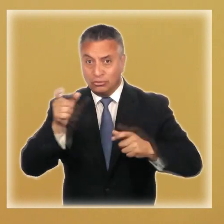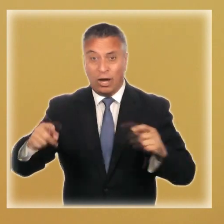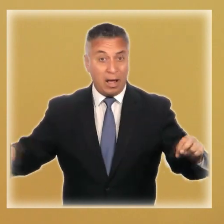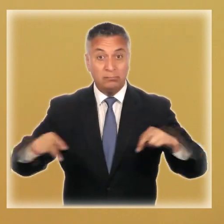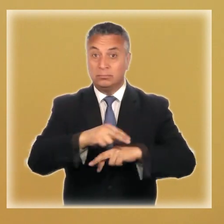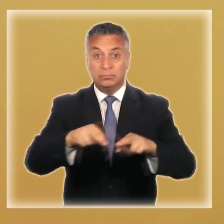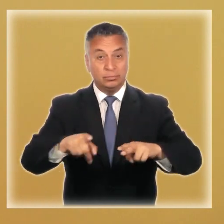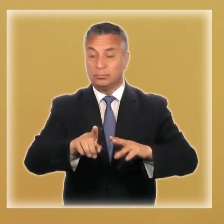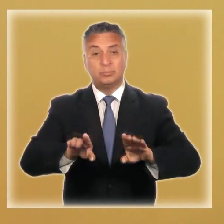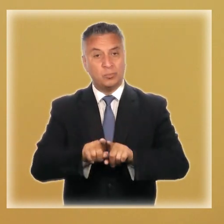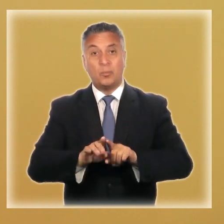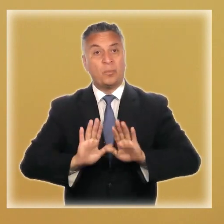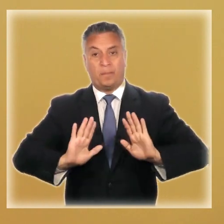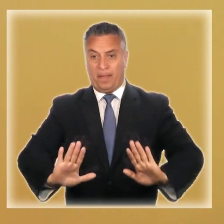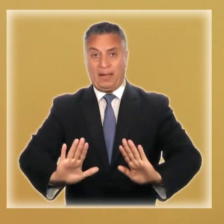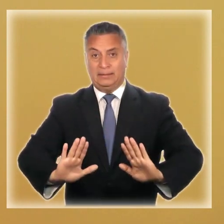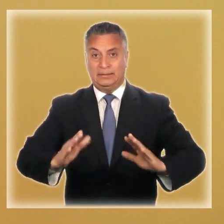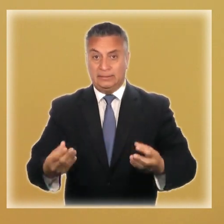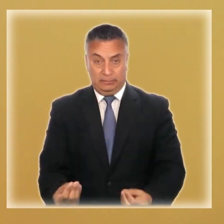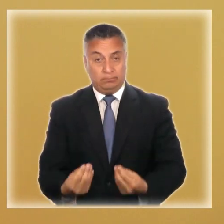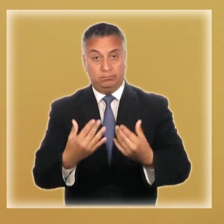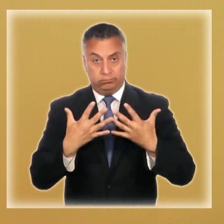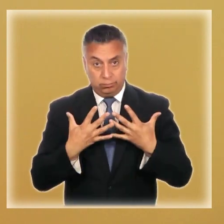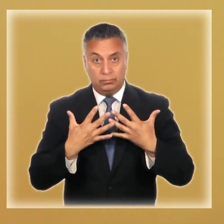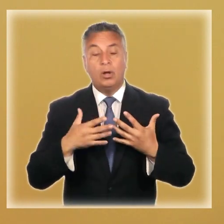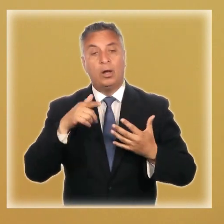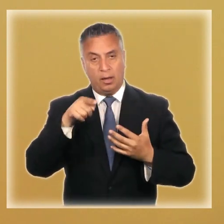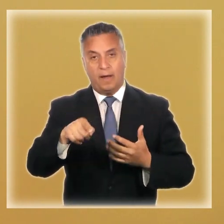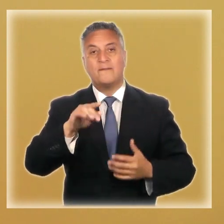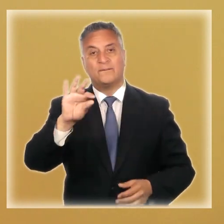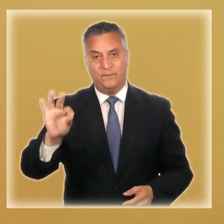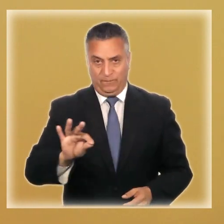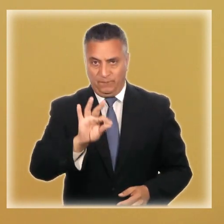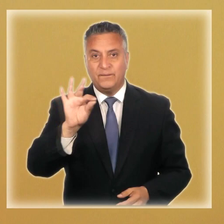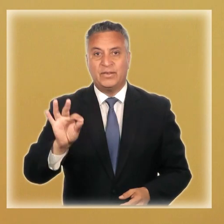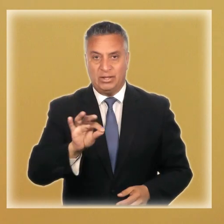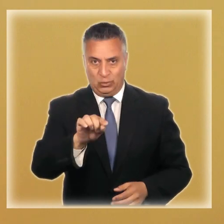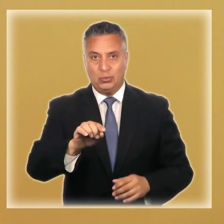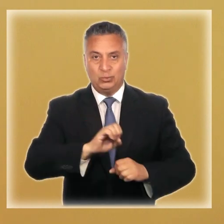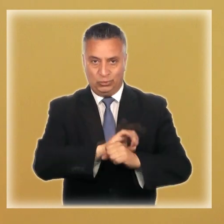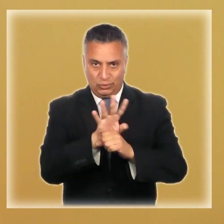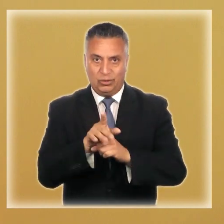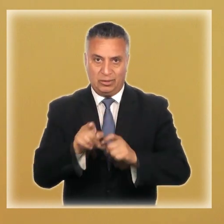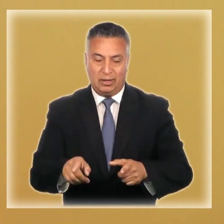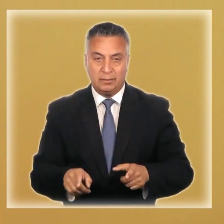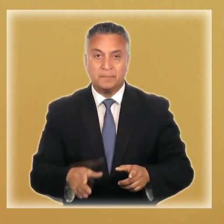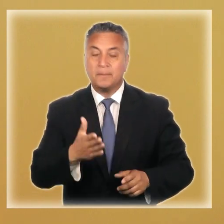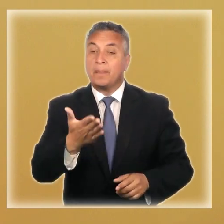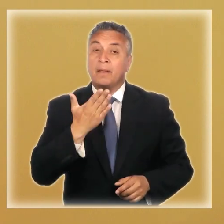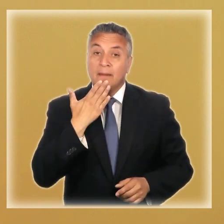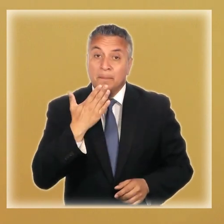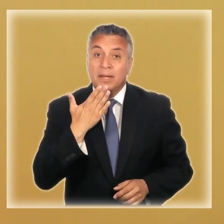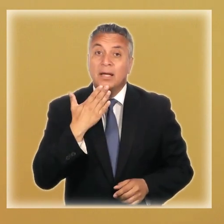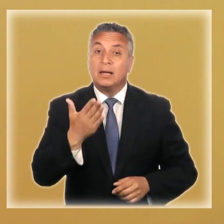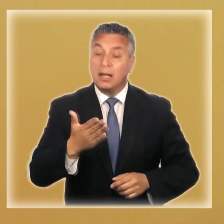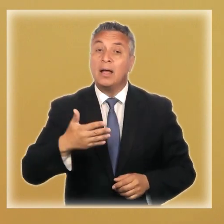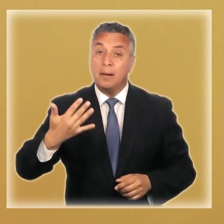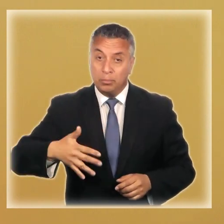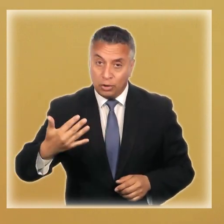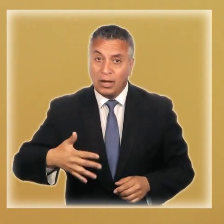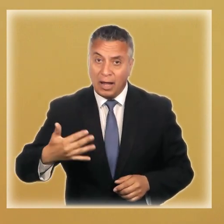más gente y queremos evitar entonces la contaminación e infección con el virus del coronavirus. También es